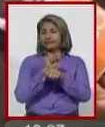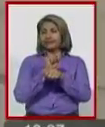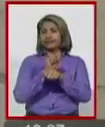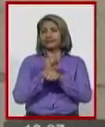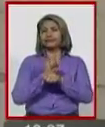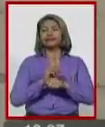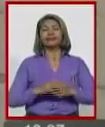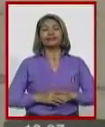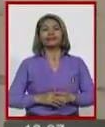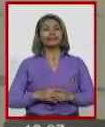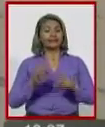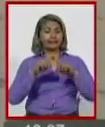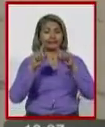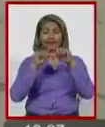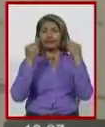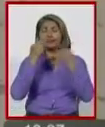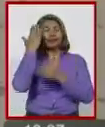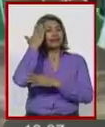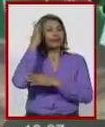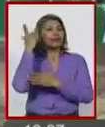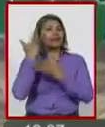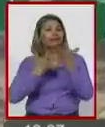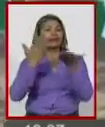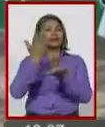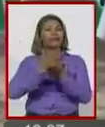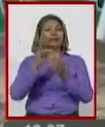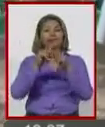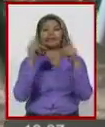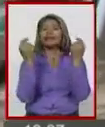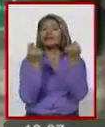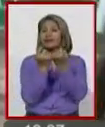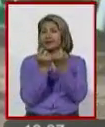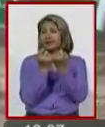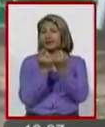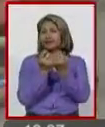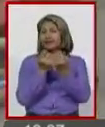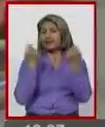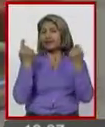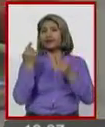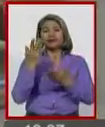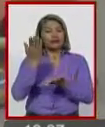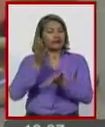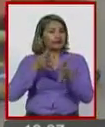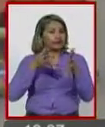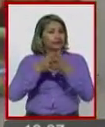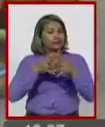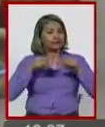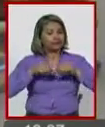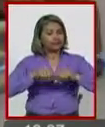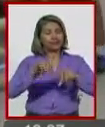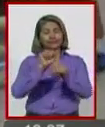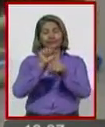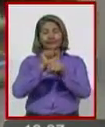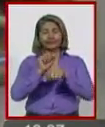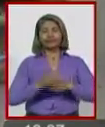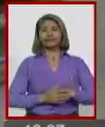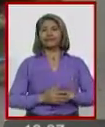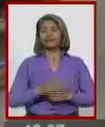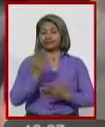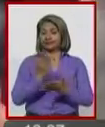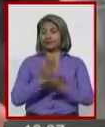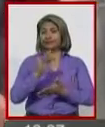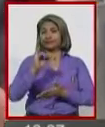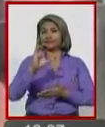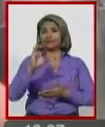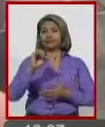sistema penal. Sin embargo, varios sectores desconocían sobre este paro a nivel departamental, por lo cual, a pesar de los bloqueos, continuaron con sus actividades. ¿El paro